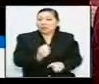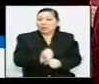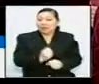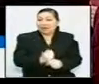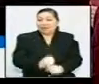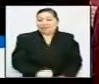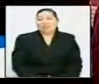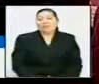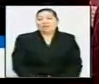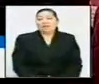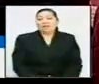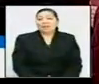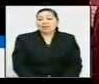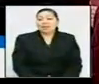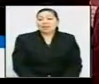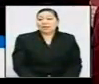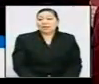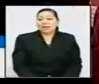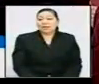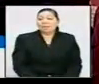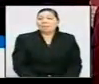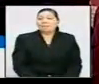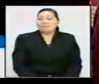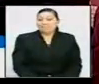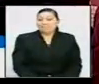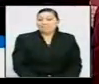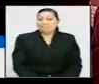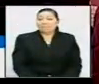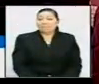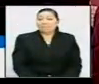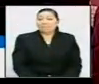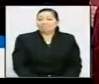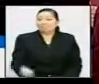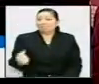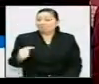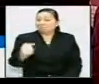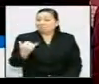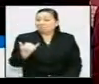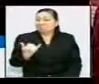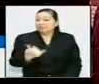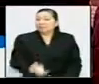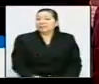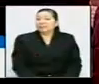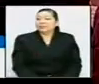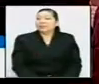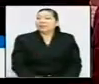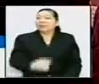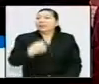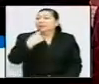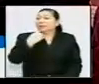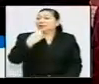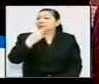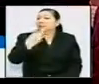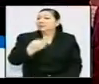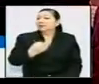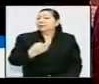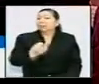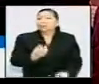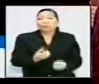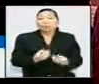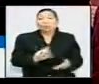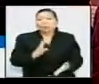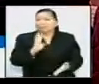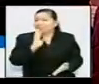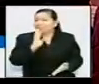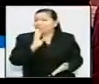que él ha realizado. Pero qué bien. Qué bien que esto se lleve, presidente, porque la verdad que mucho se